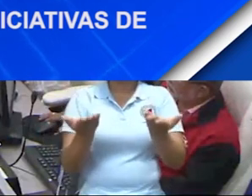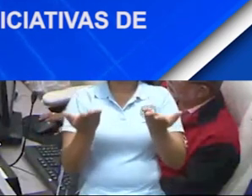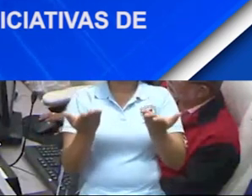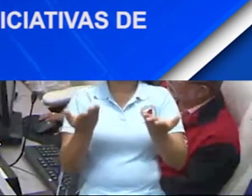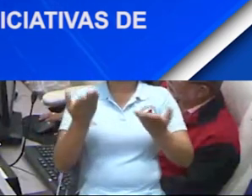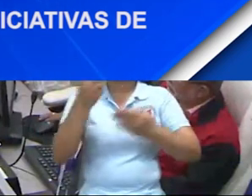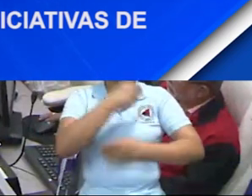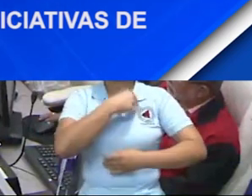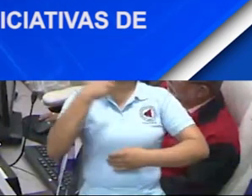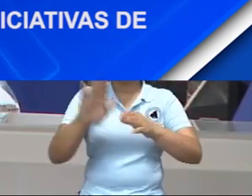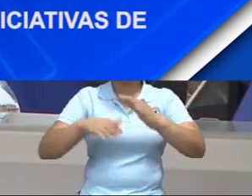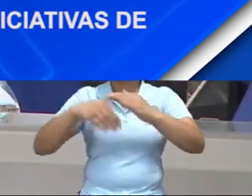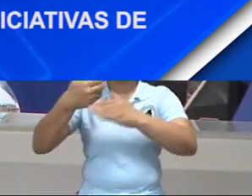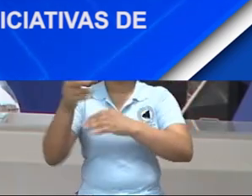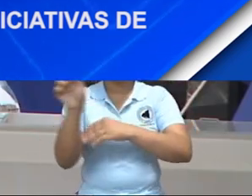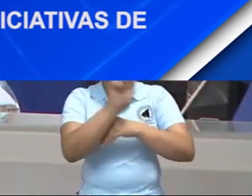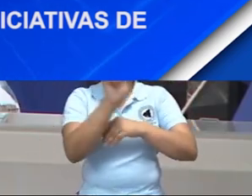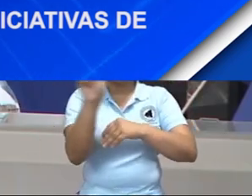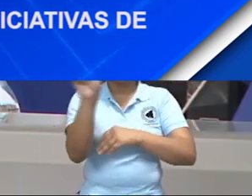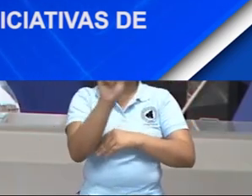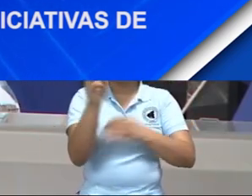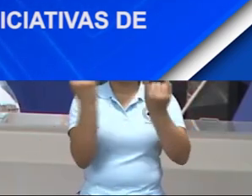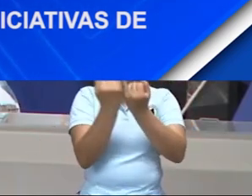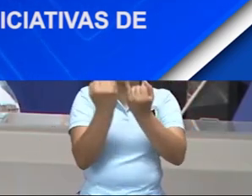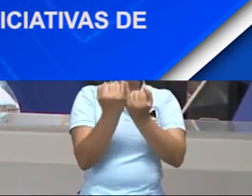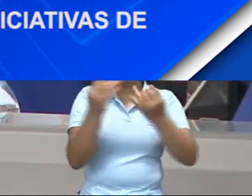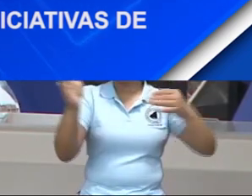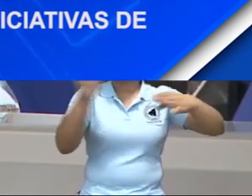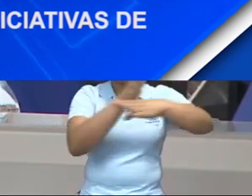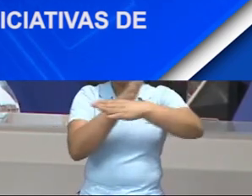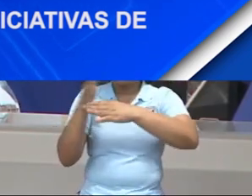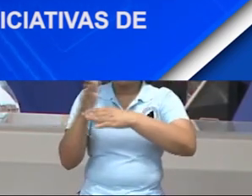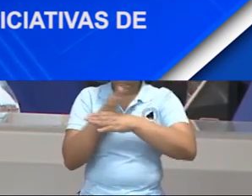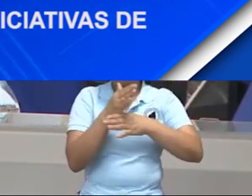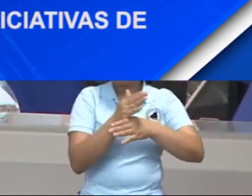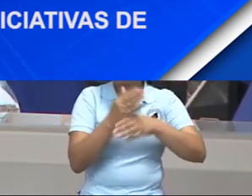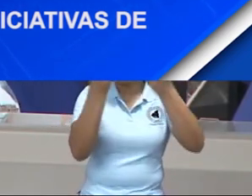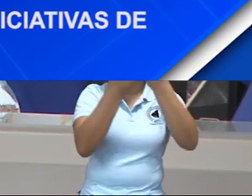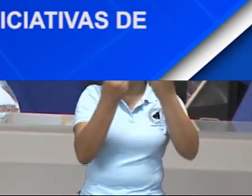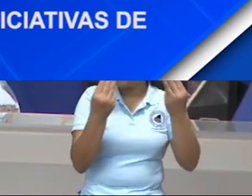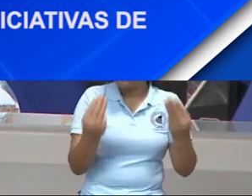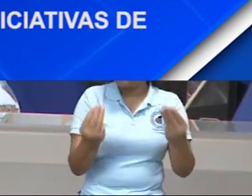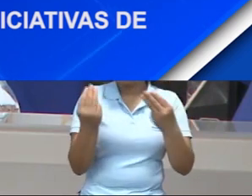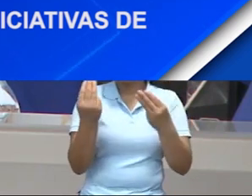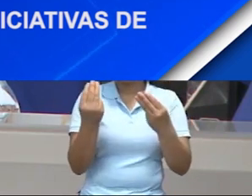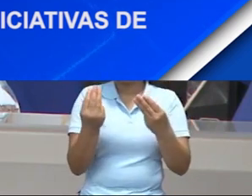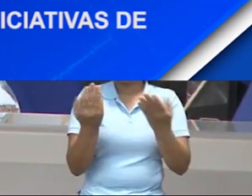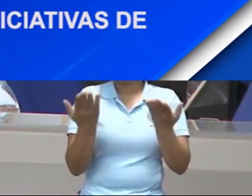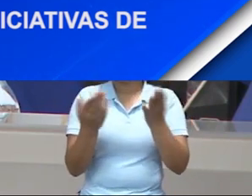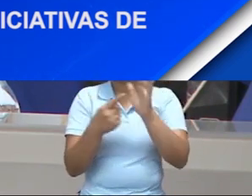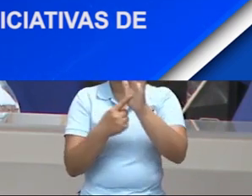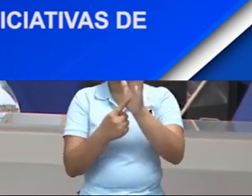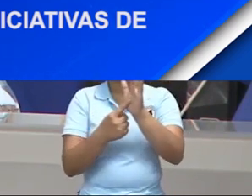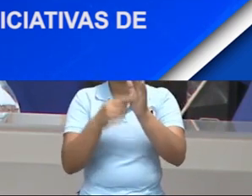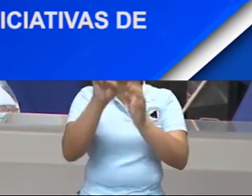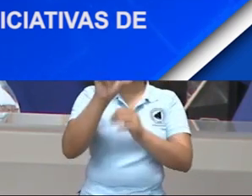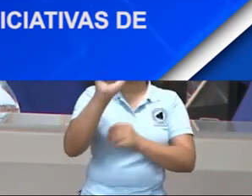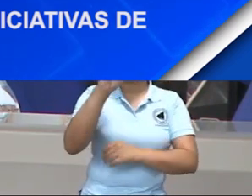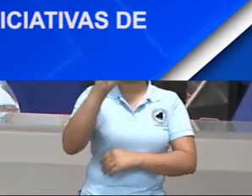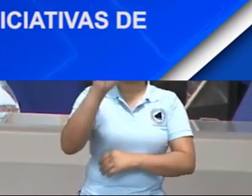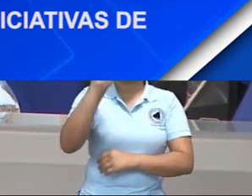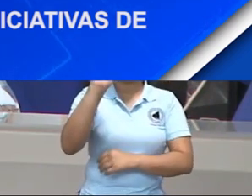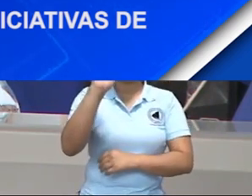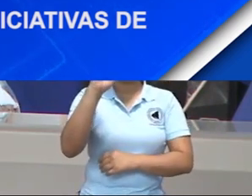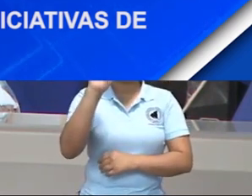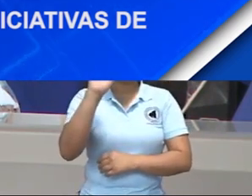un uso posterior, así como equipos, productos, incluidas las fuentes gastadas de radiación